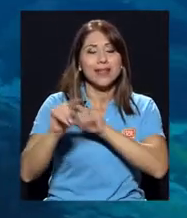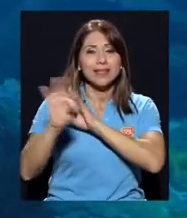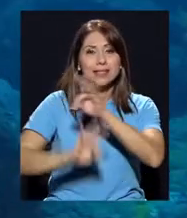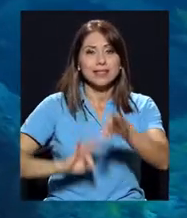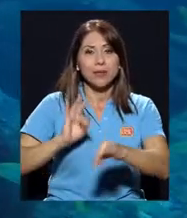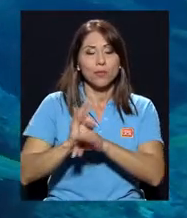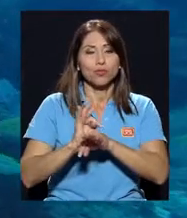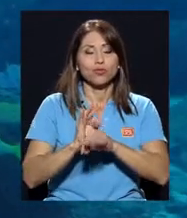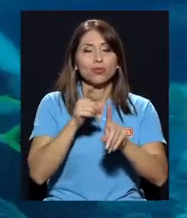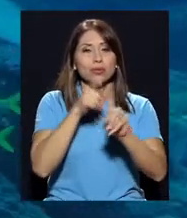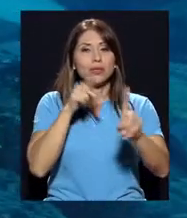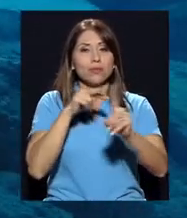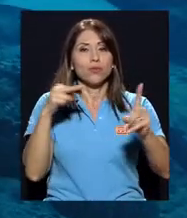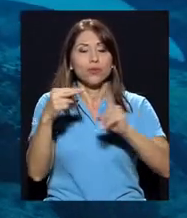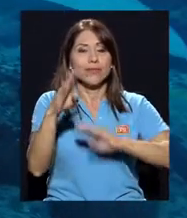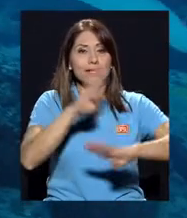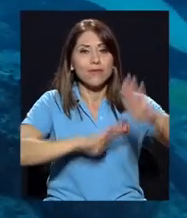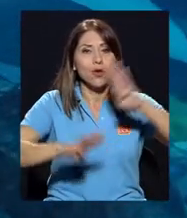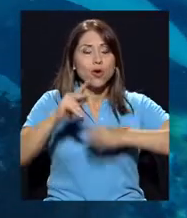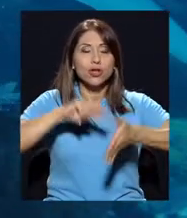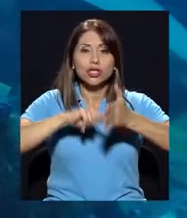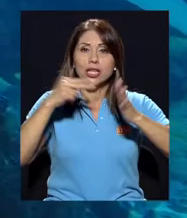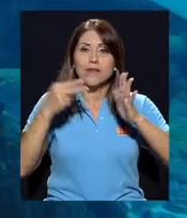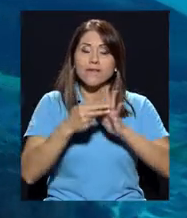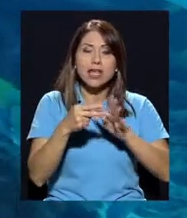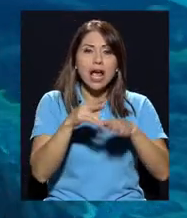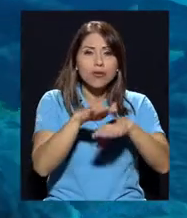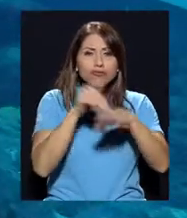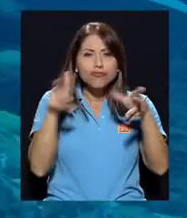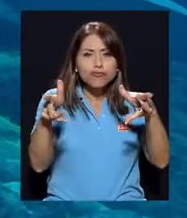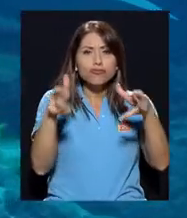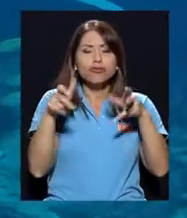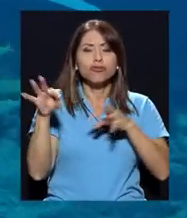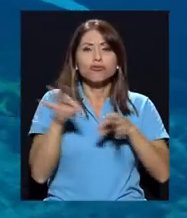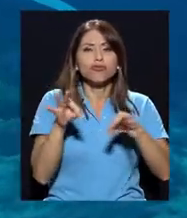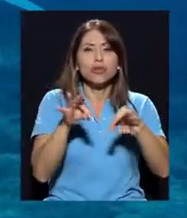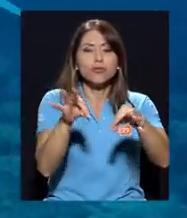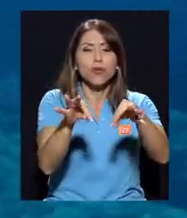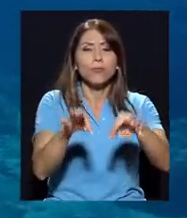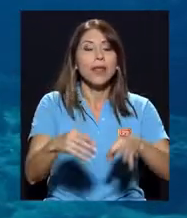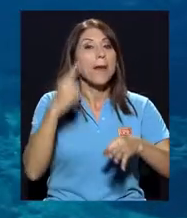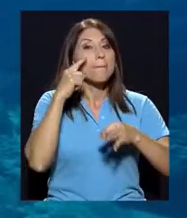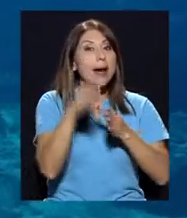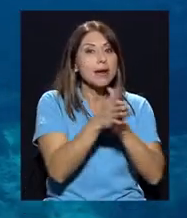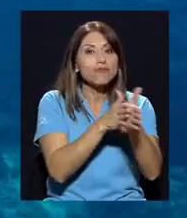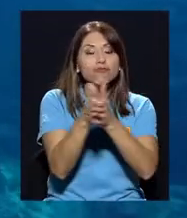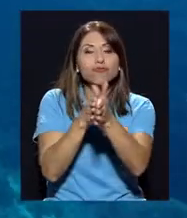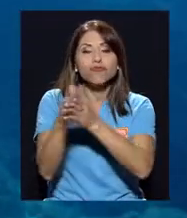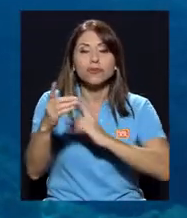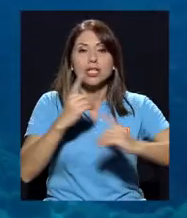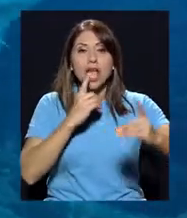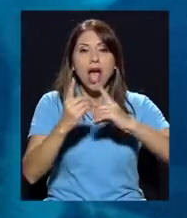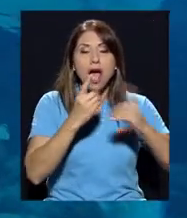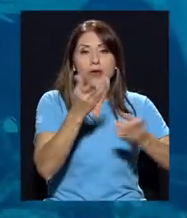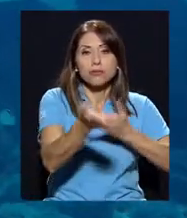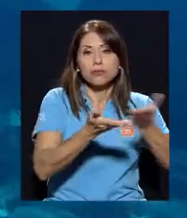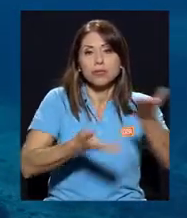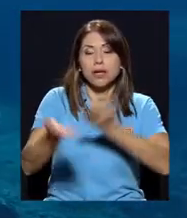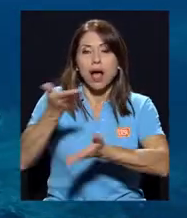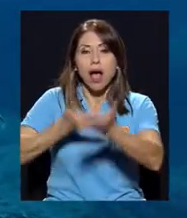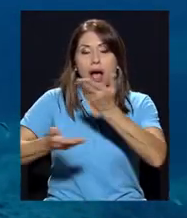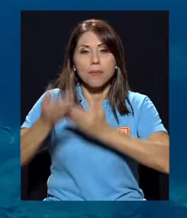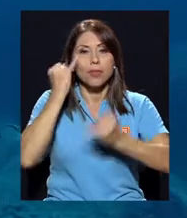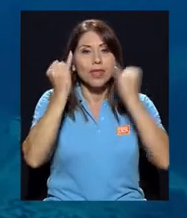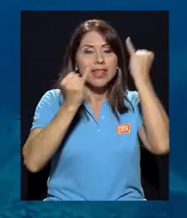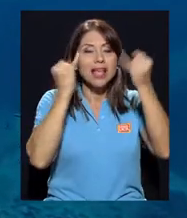un potencial para el turismo enorme. Para enriquecer el diálogo y el intercambio de ideas, la actividad contó además